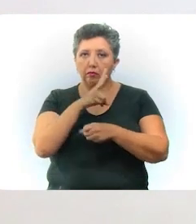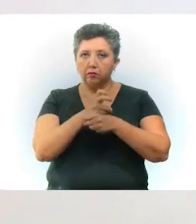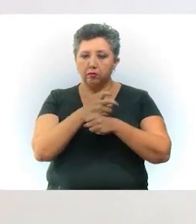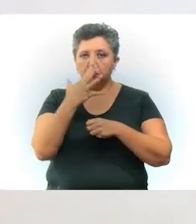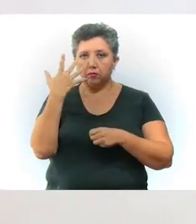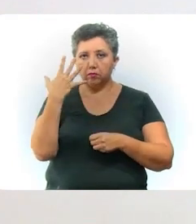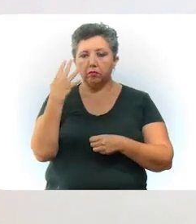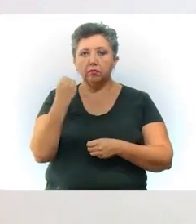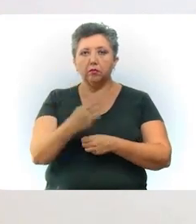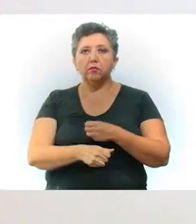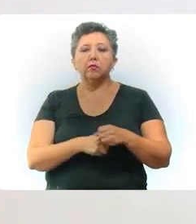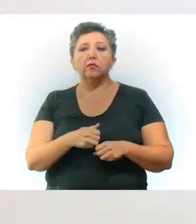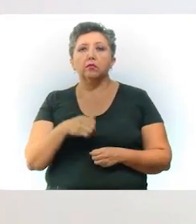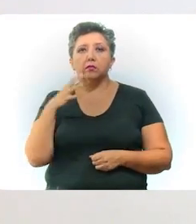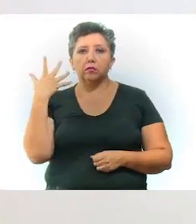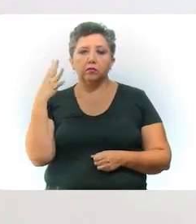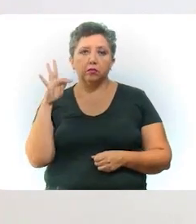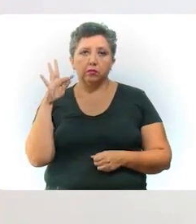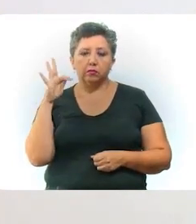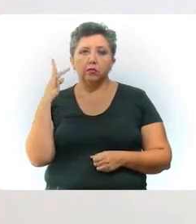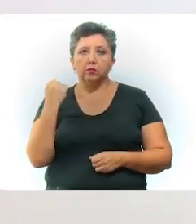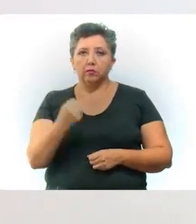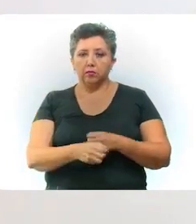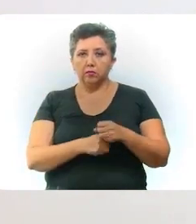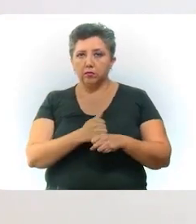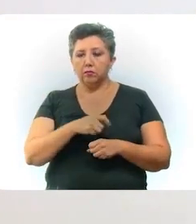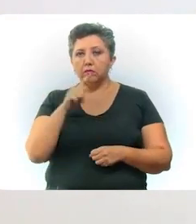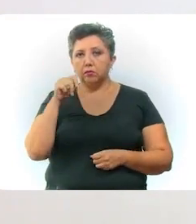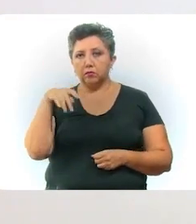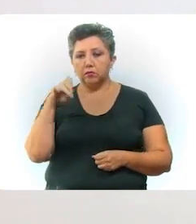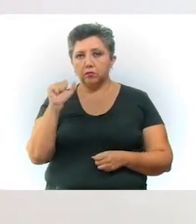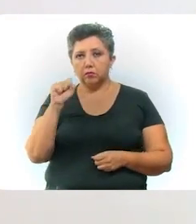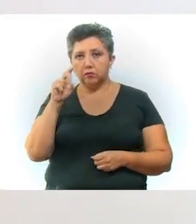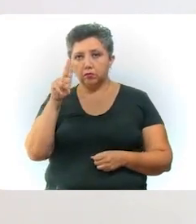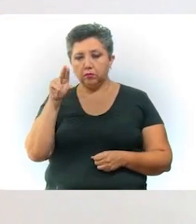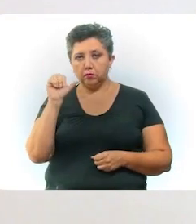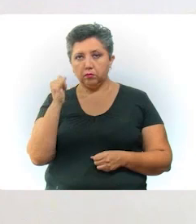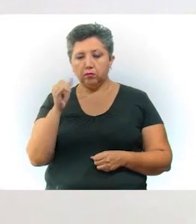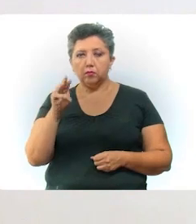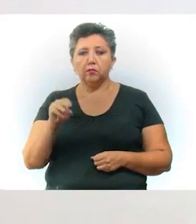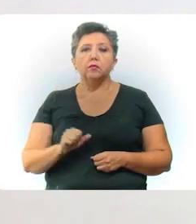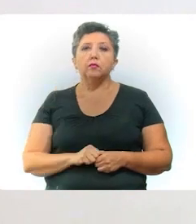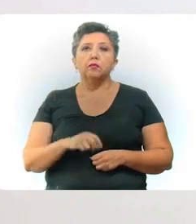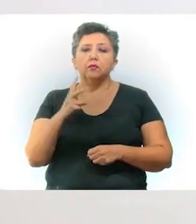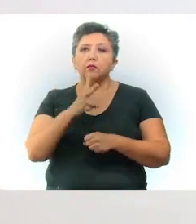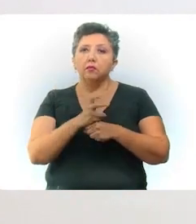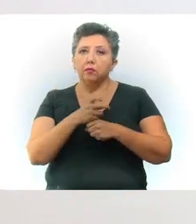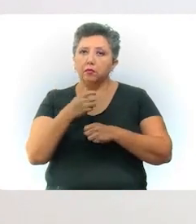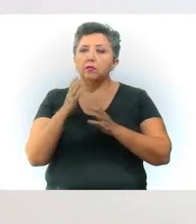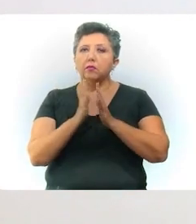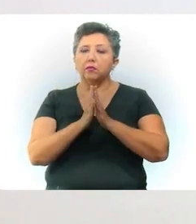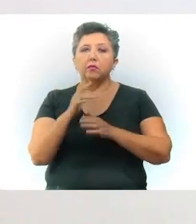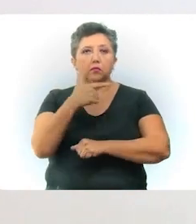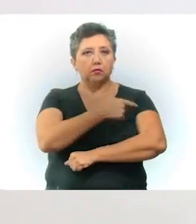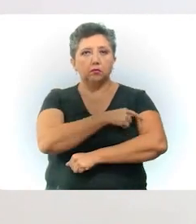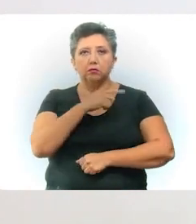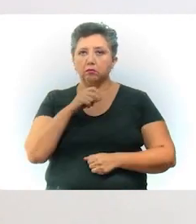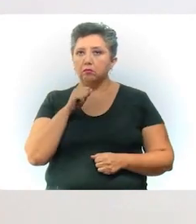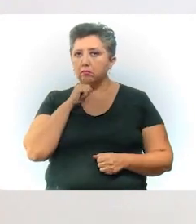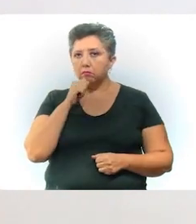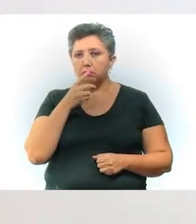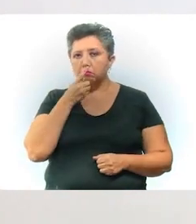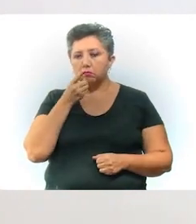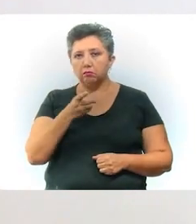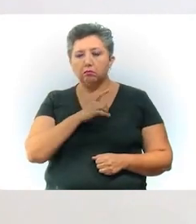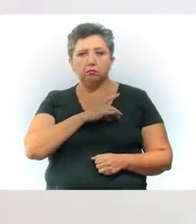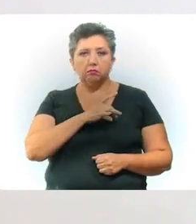de 50 a 59 y 40 a 49 años en Ducás y Guayma. Los invitamos a vacunarse sin temor para proteger nuestra